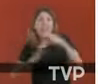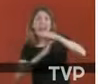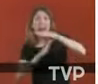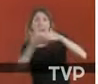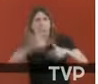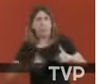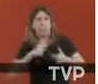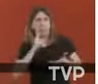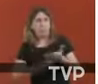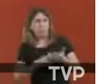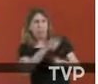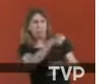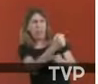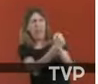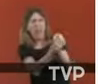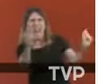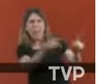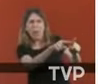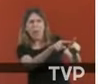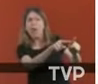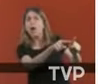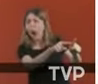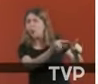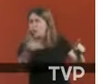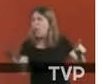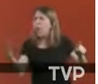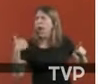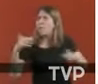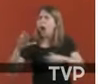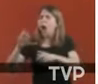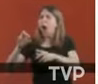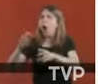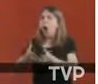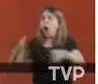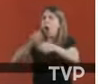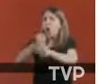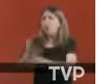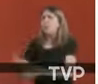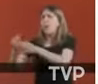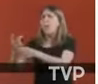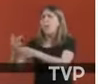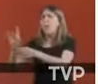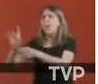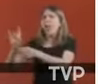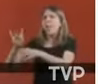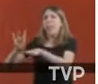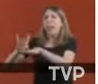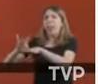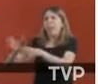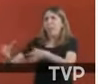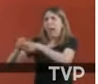llenar una pieza con oro y plata, y otra con plata, hasta llegar a la altura del tamaño del